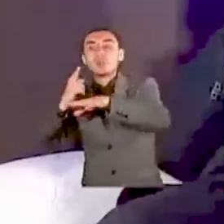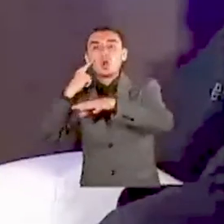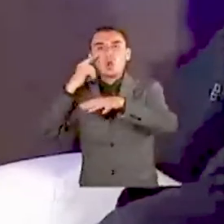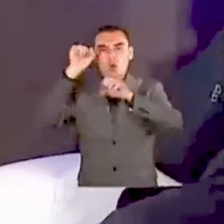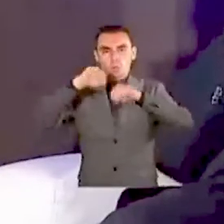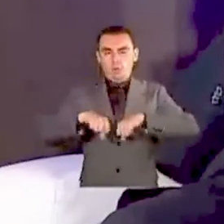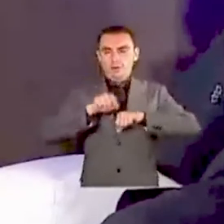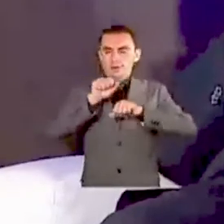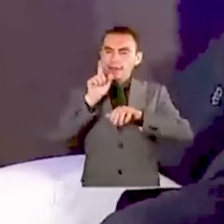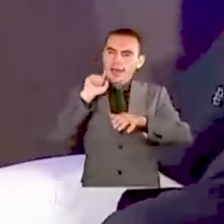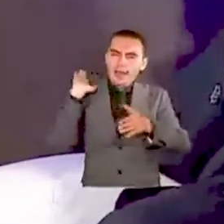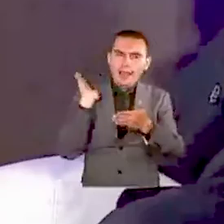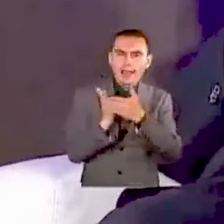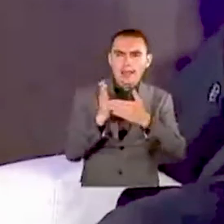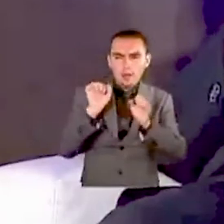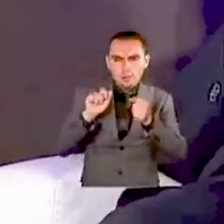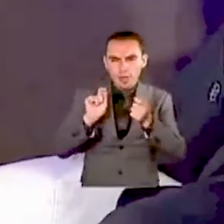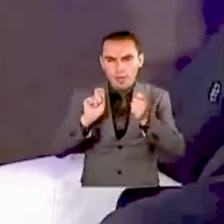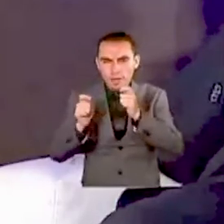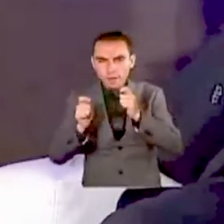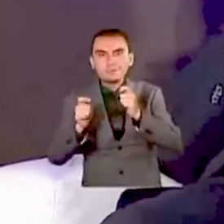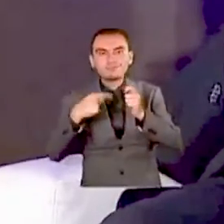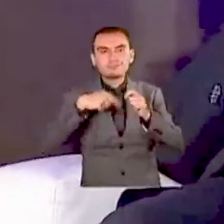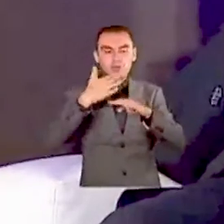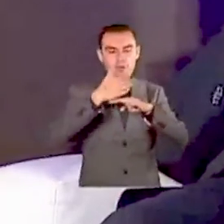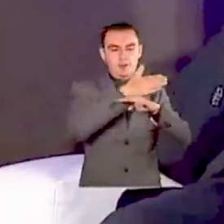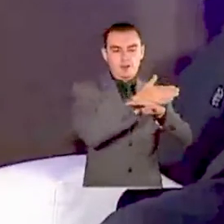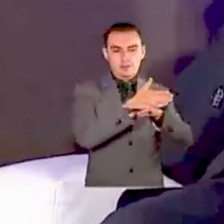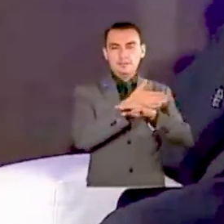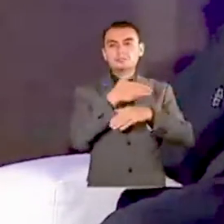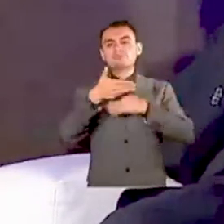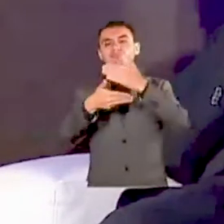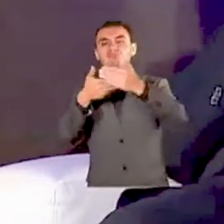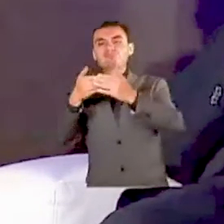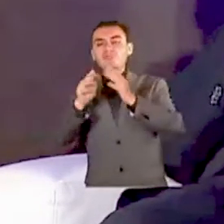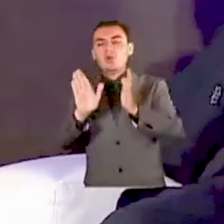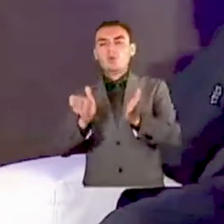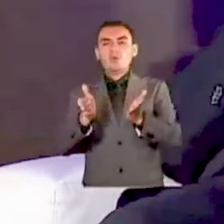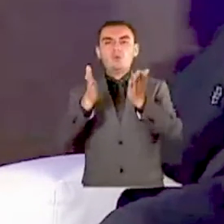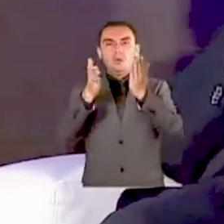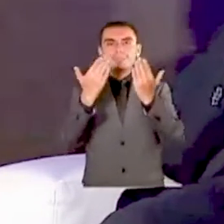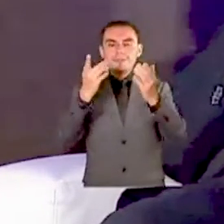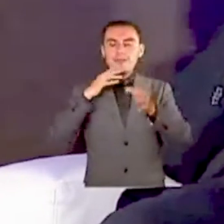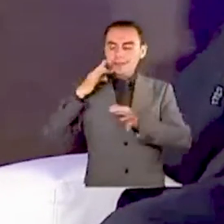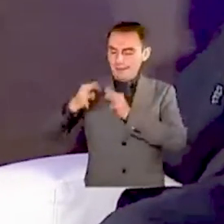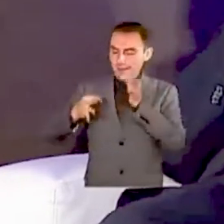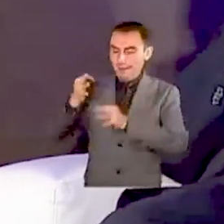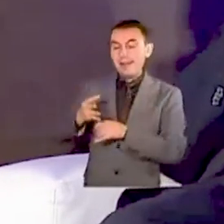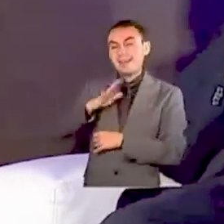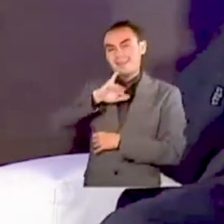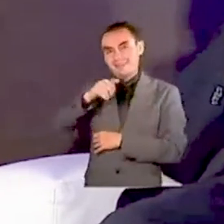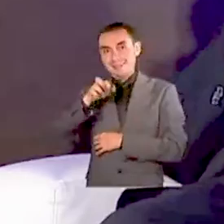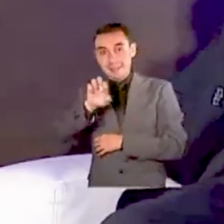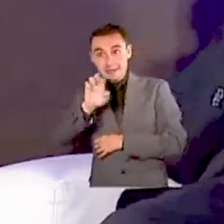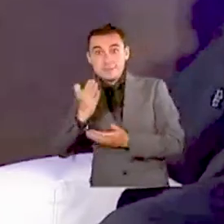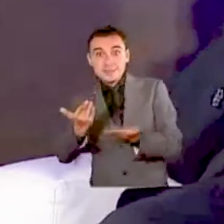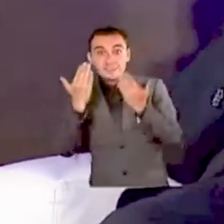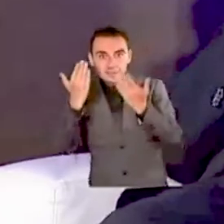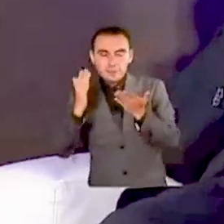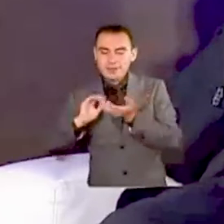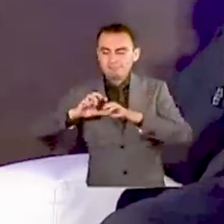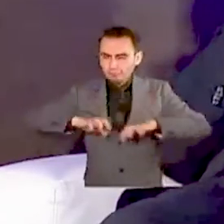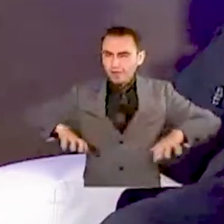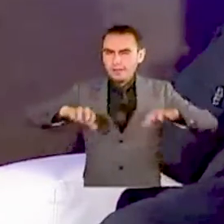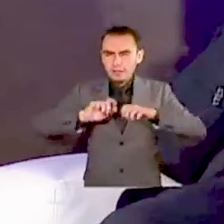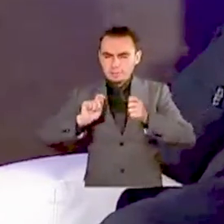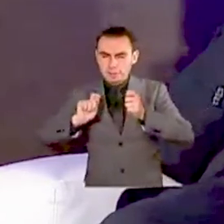sobre todo aquello que podría transformar este legado que nos deja la Jurisdicción Especial para la Paz, que son